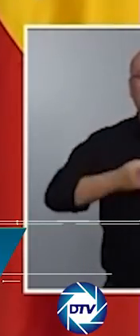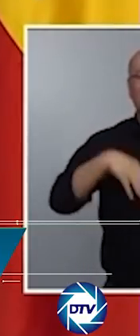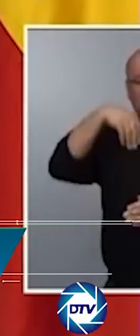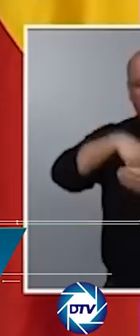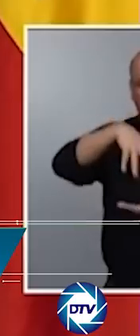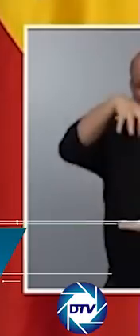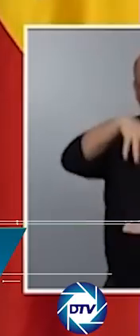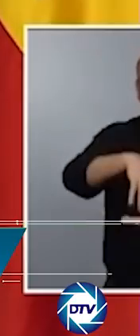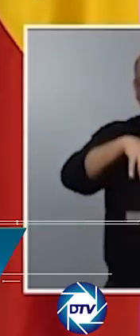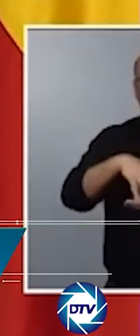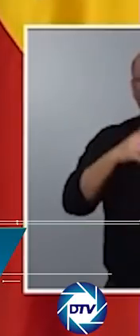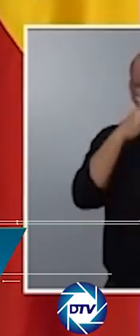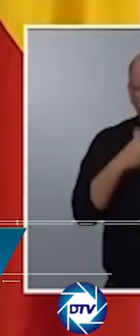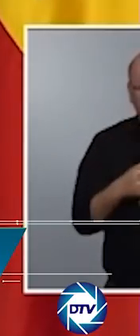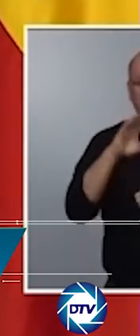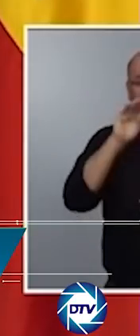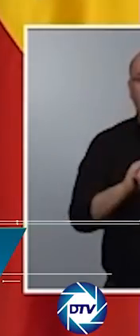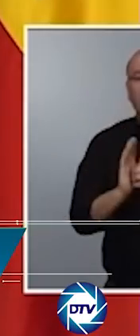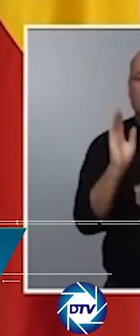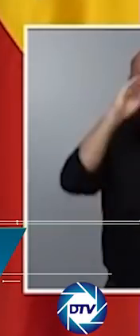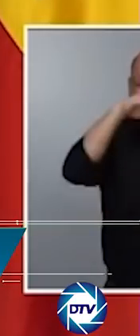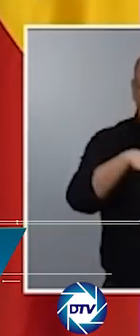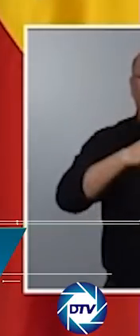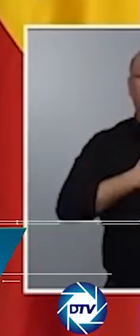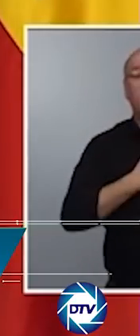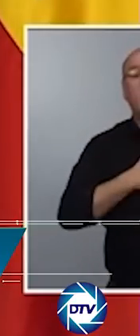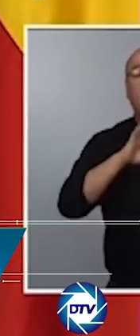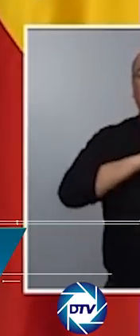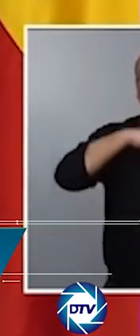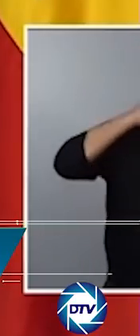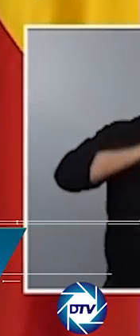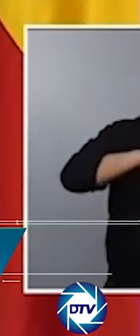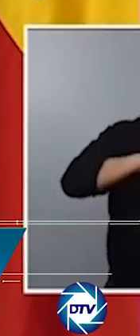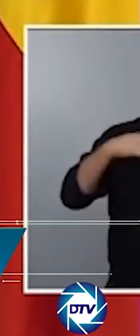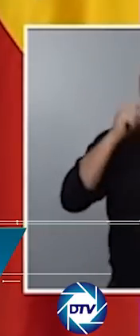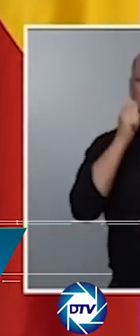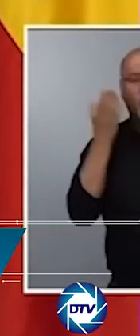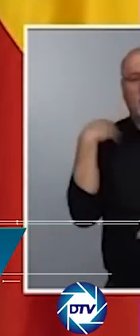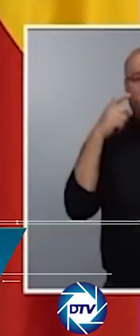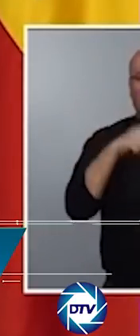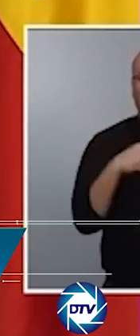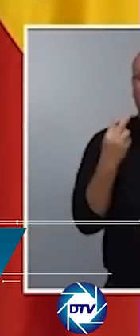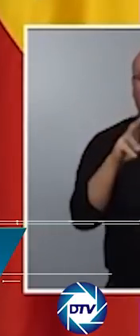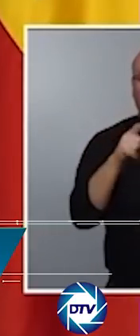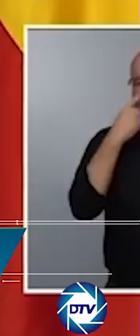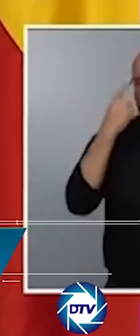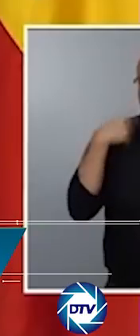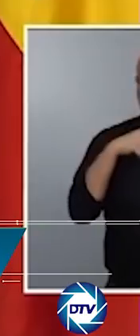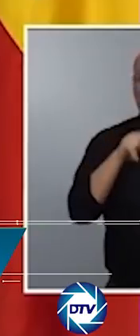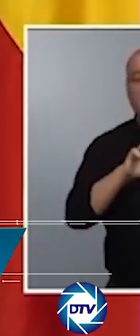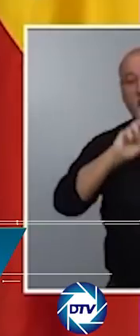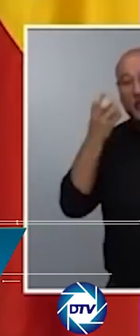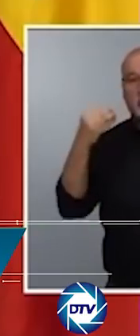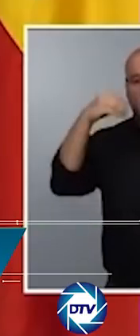el sistema de revisión de si hay pinchazos o no hay pinchazos en gente que maneja información decisiva española, información decisiva internacional e información decisiva